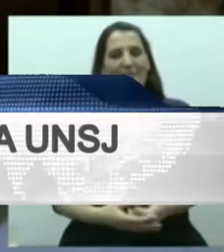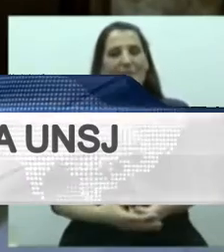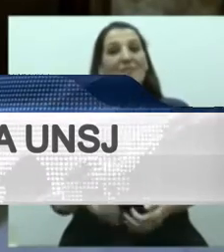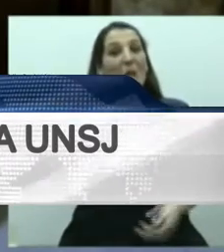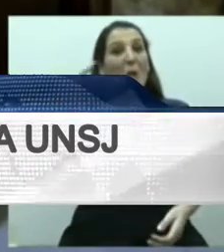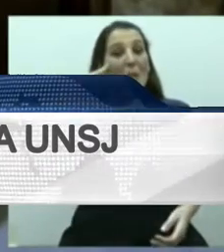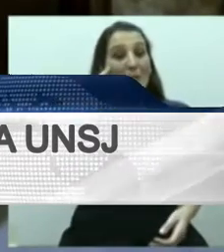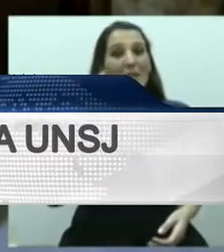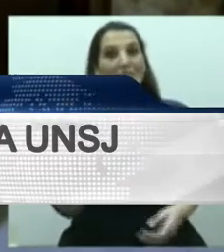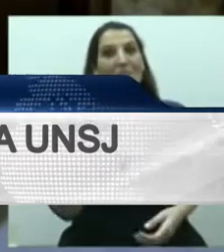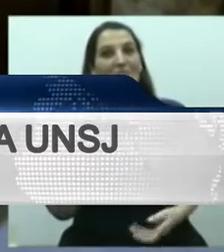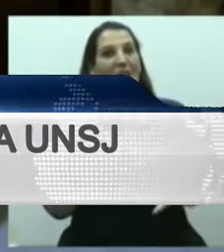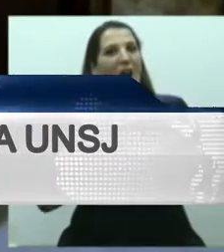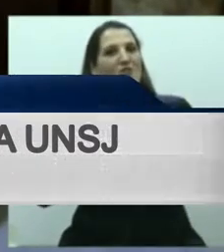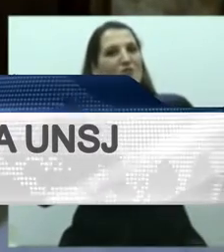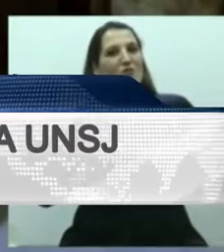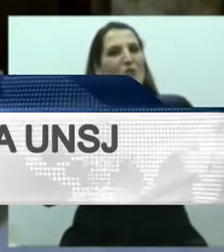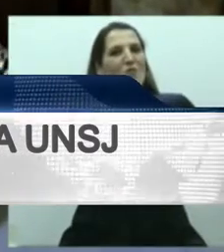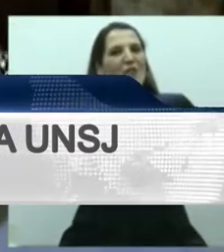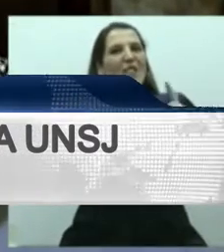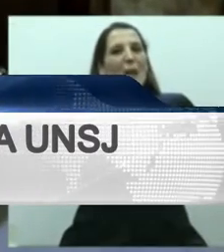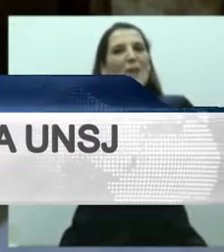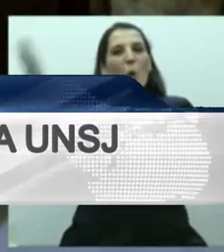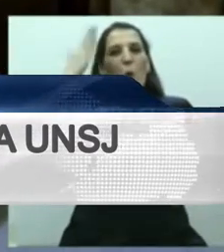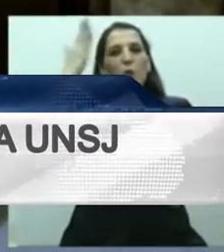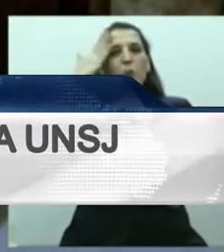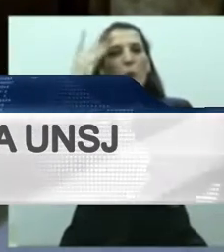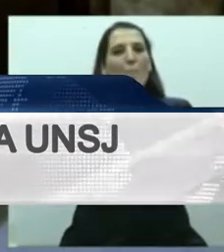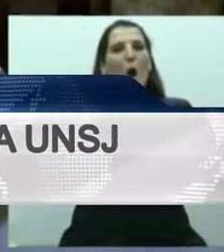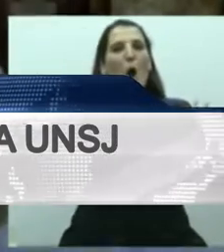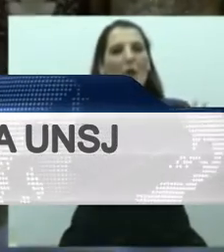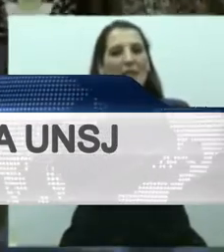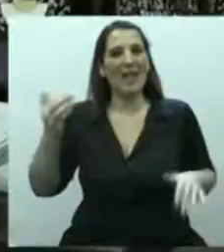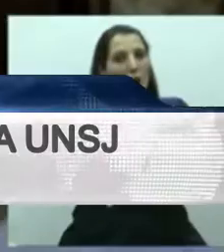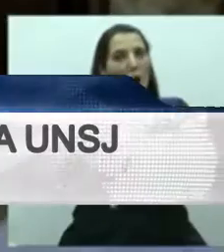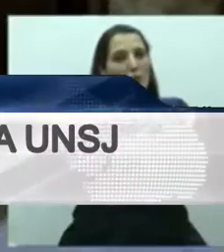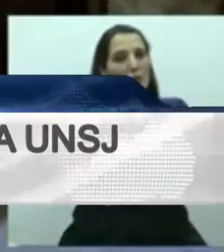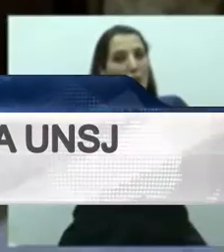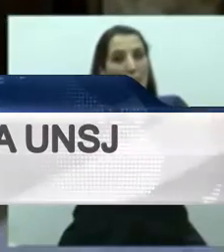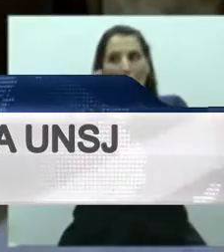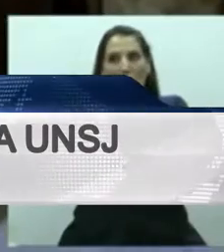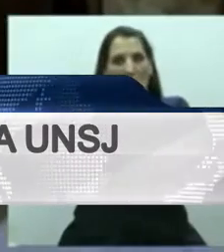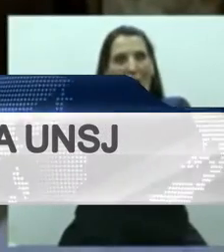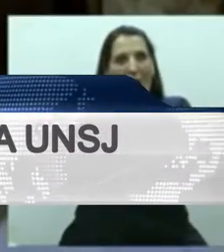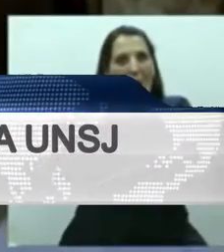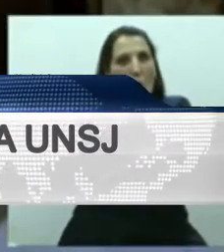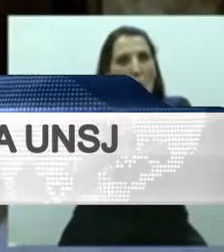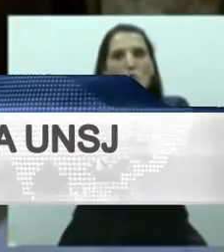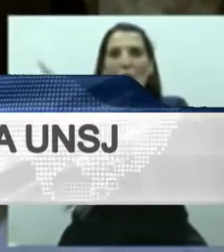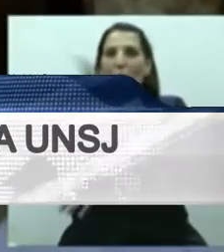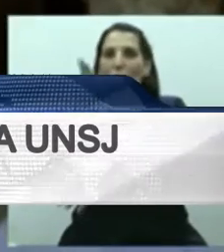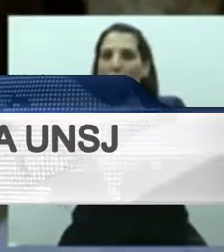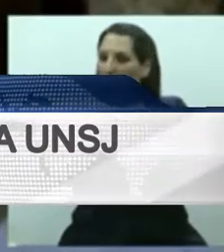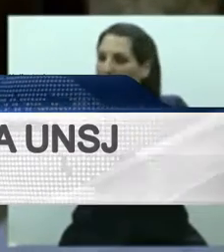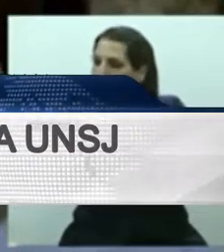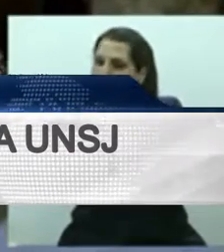de docentes que ni los llamaban a concurso, no eran efectivos, estaban en el aire. Uh-huh. Yo no considero que era una violación, todo lo contrario, las